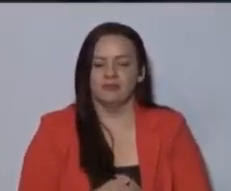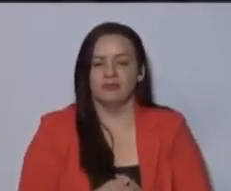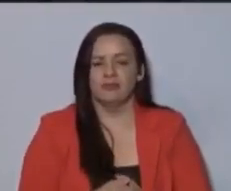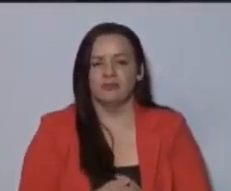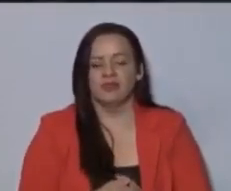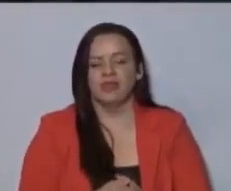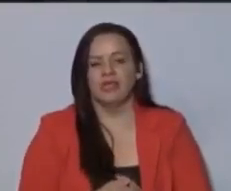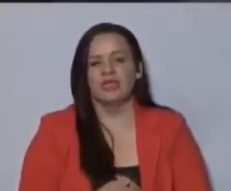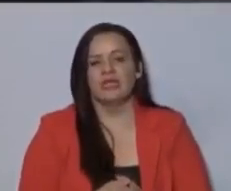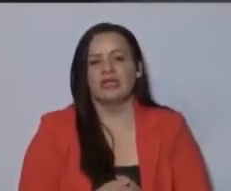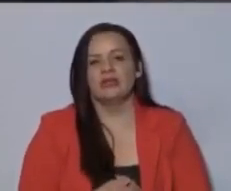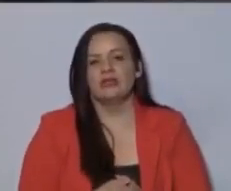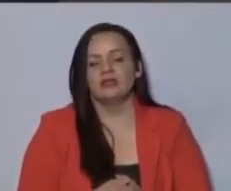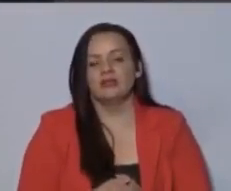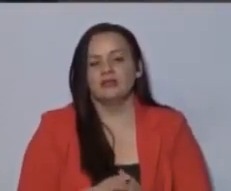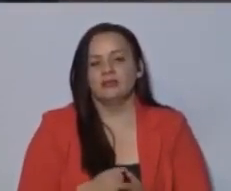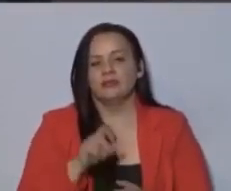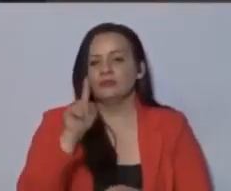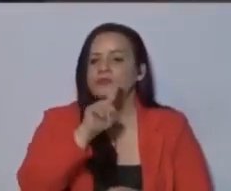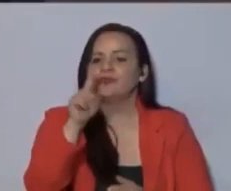Tampoco se vale el discurso